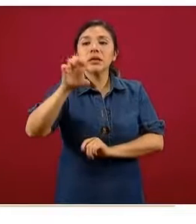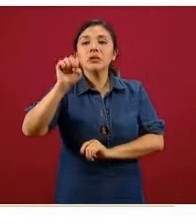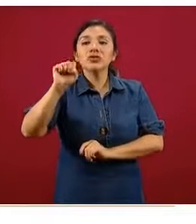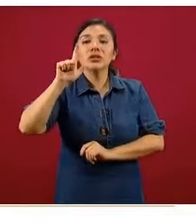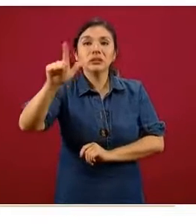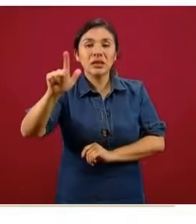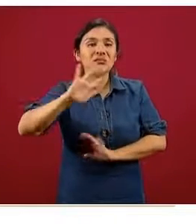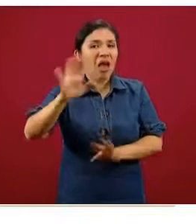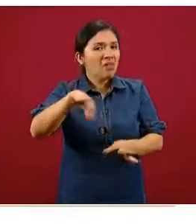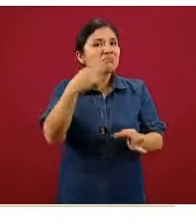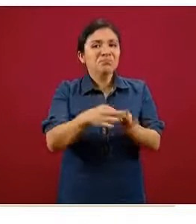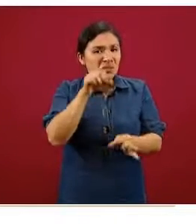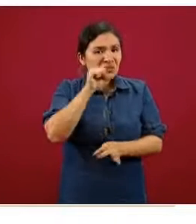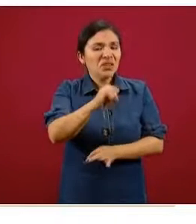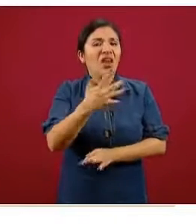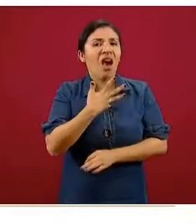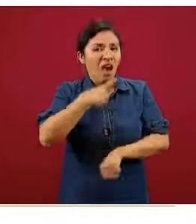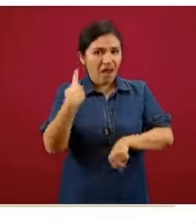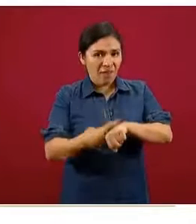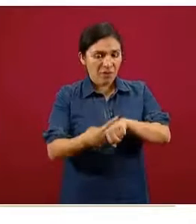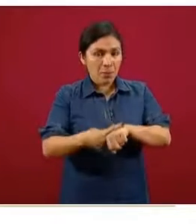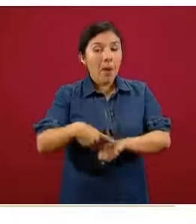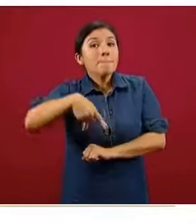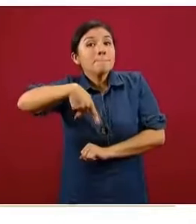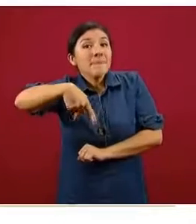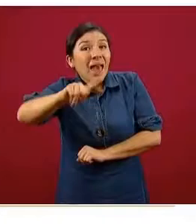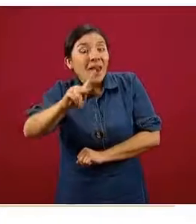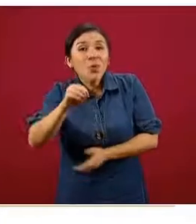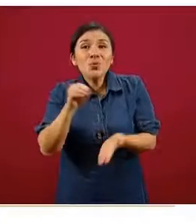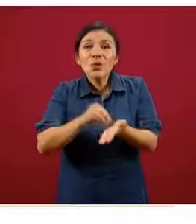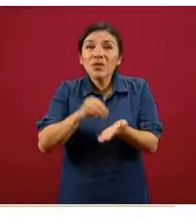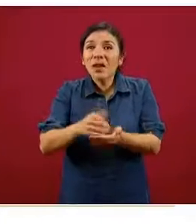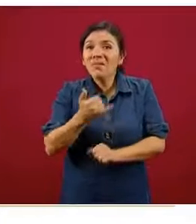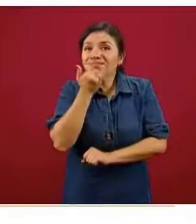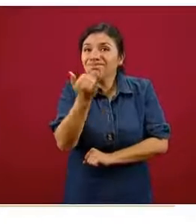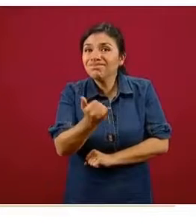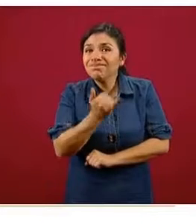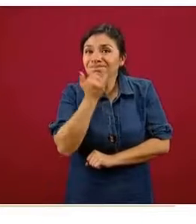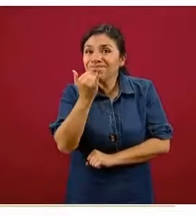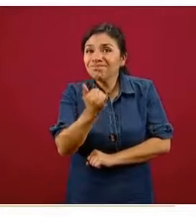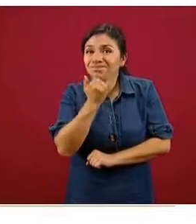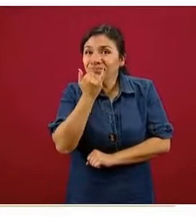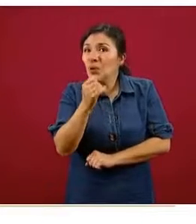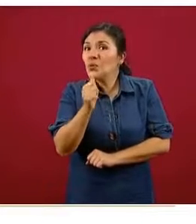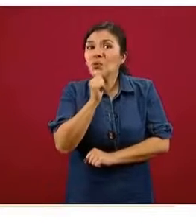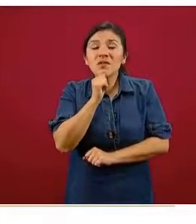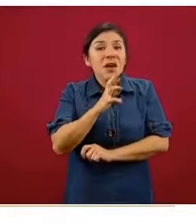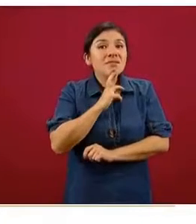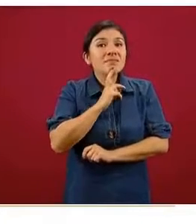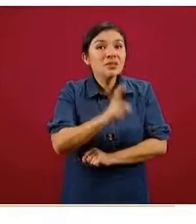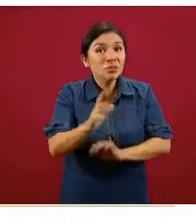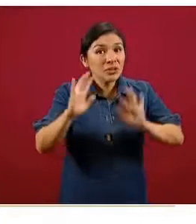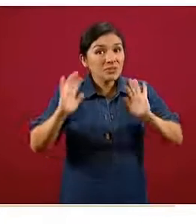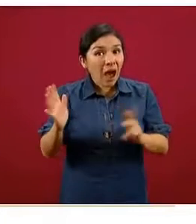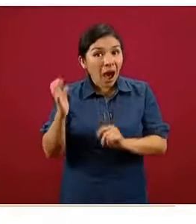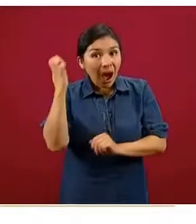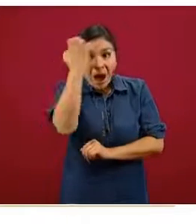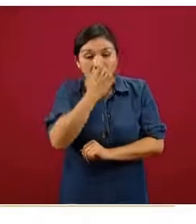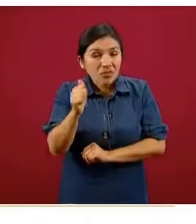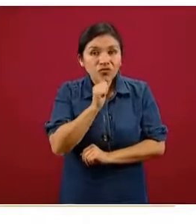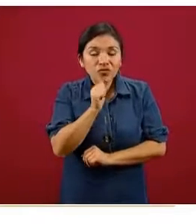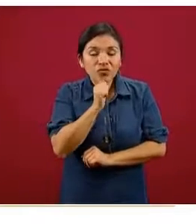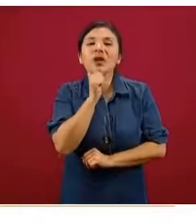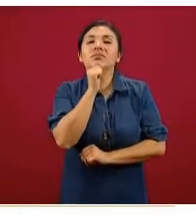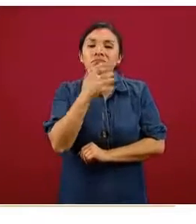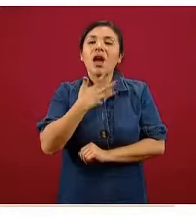23.567 que ya están confirmados. Pero de los casos que aún son sospechosos, o sea que todavía no tienen una prueba emitida,